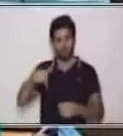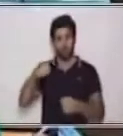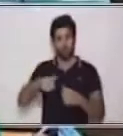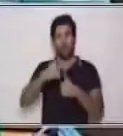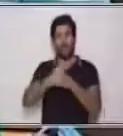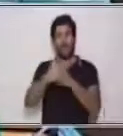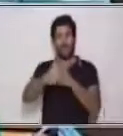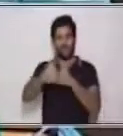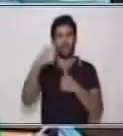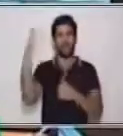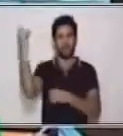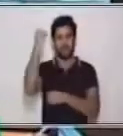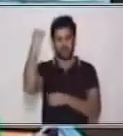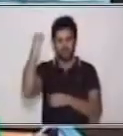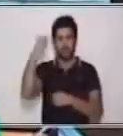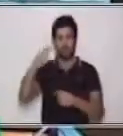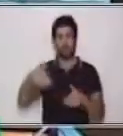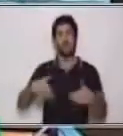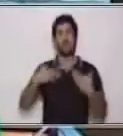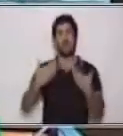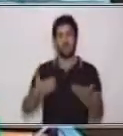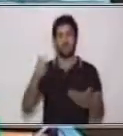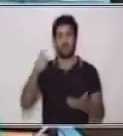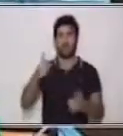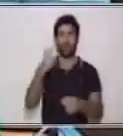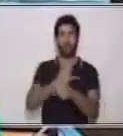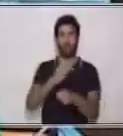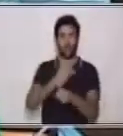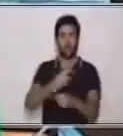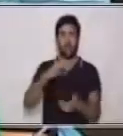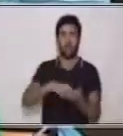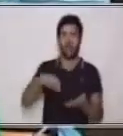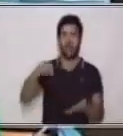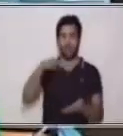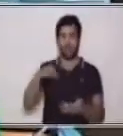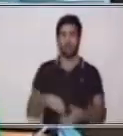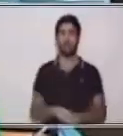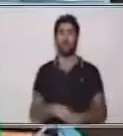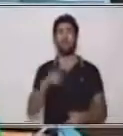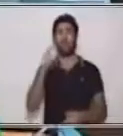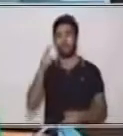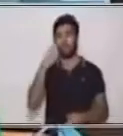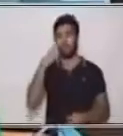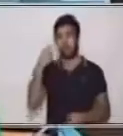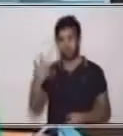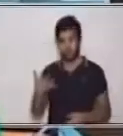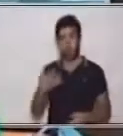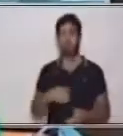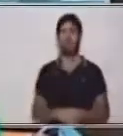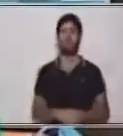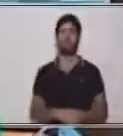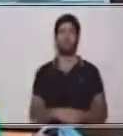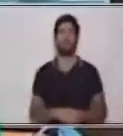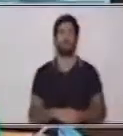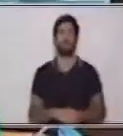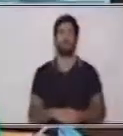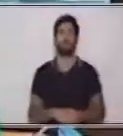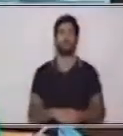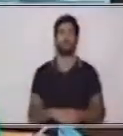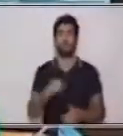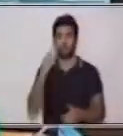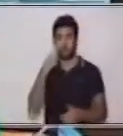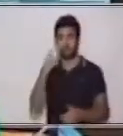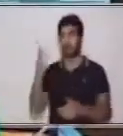triunfos que le diste a nuestro país. Fíjate bien, todos